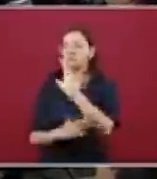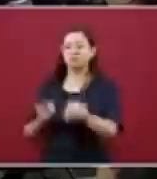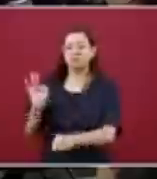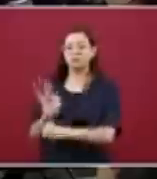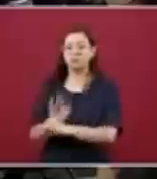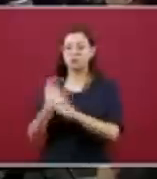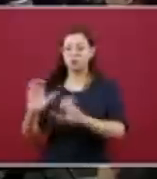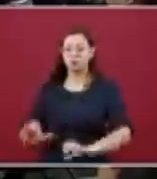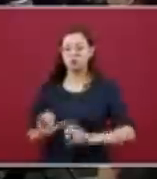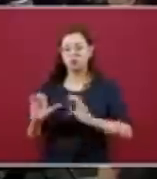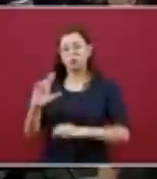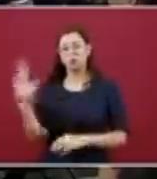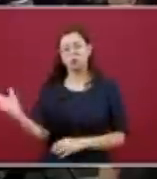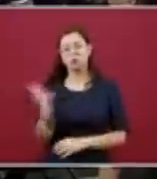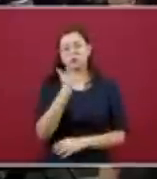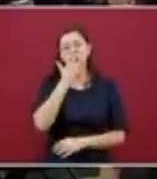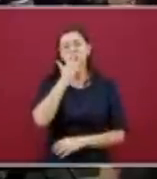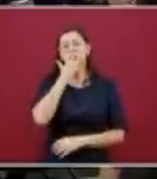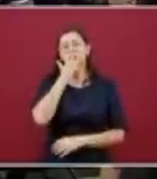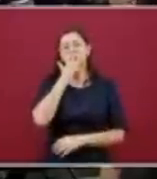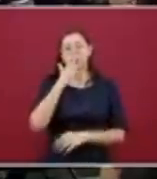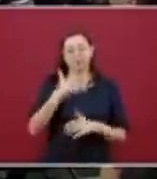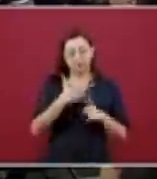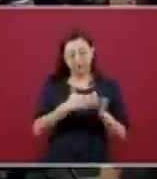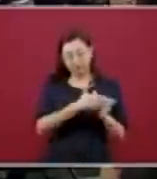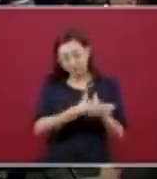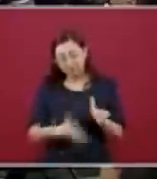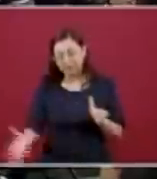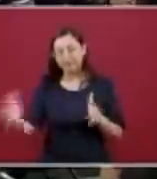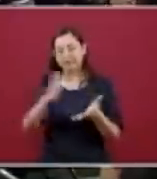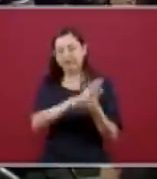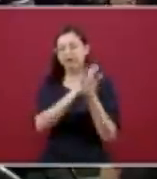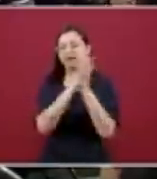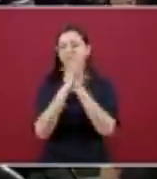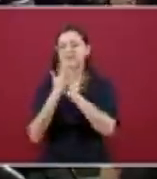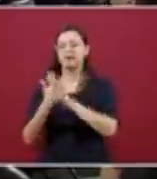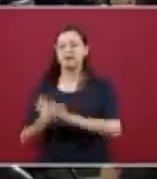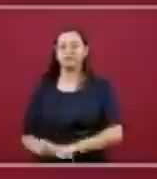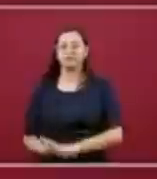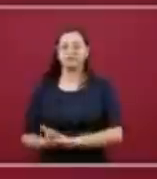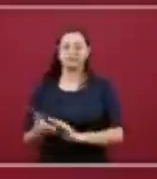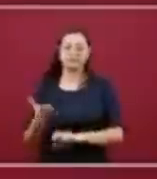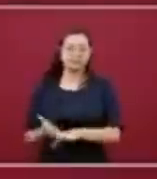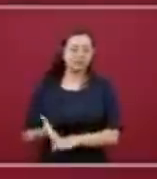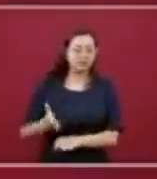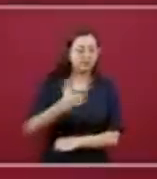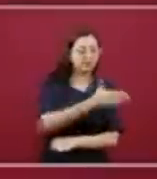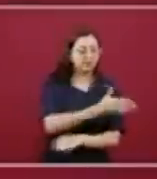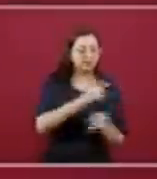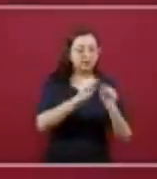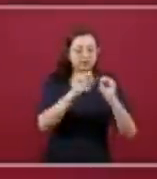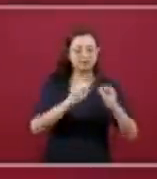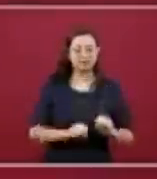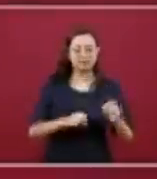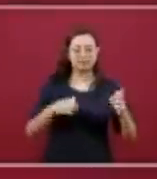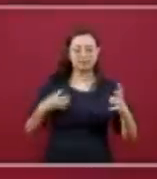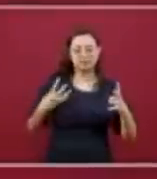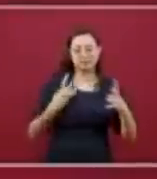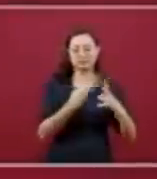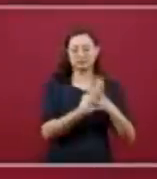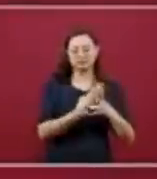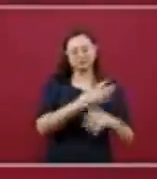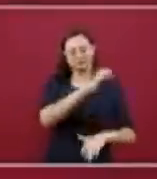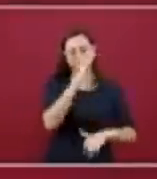considerado y evaluado en este tránsito de acabar con un sistema penitenciario e iniciar una